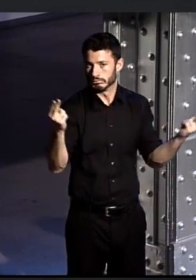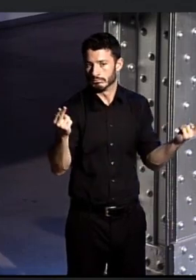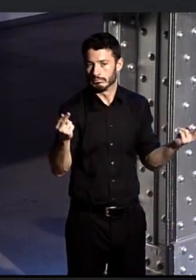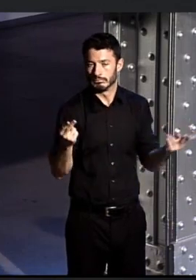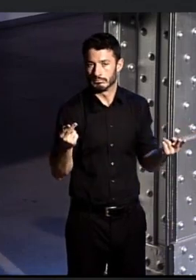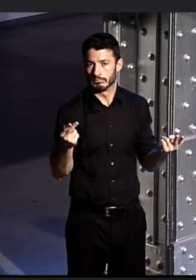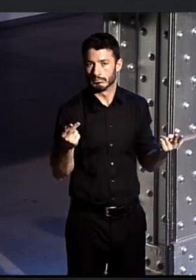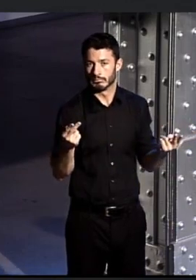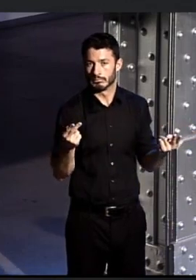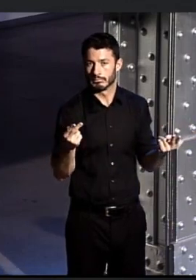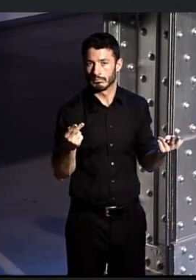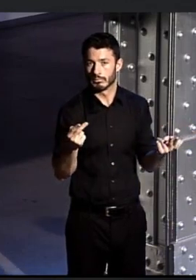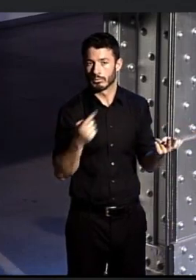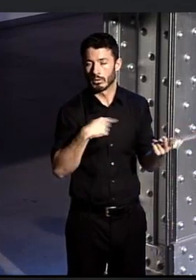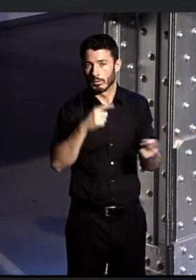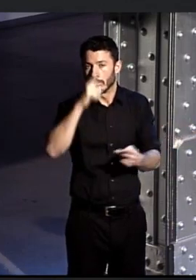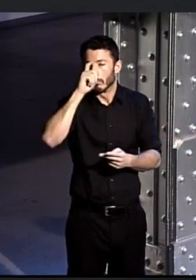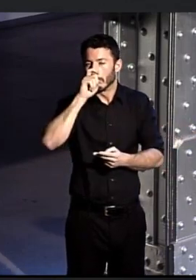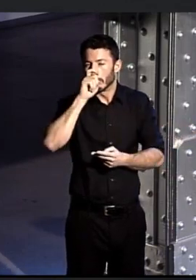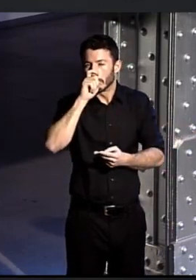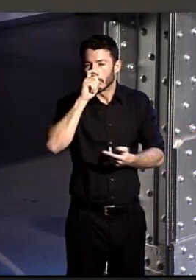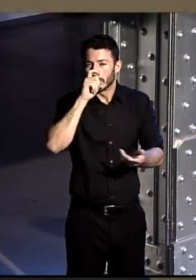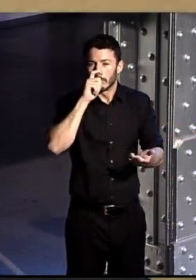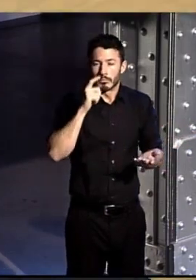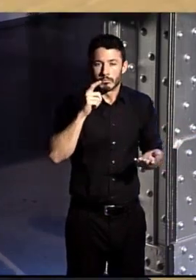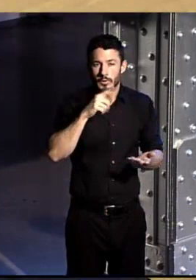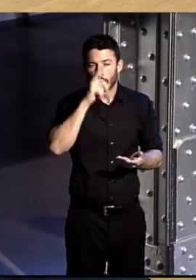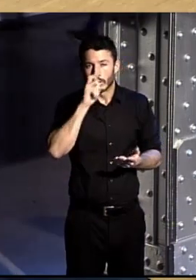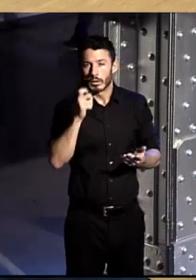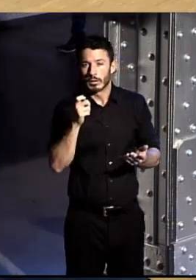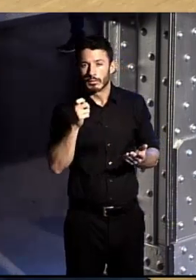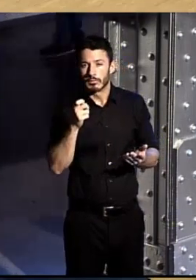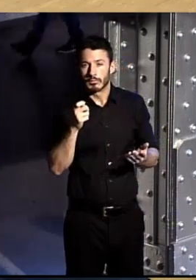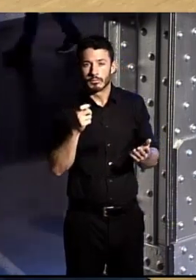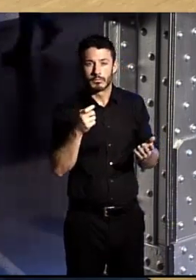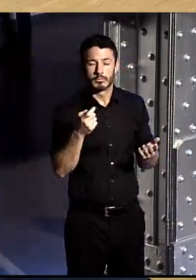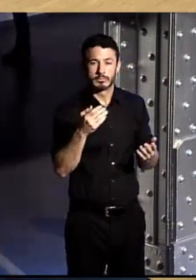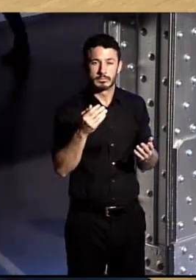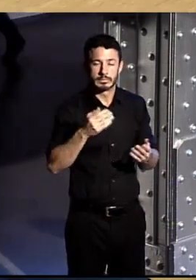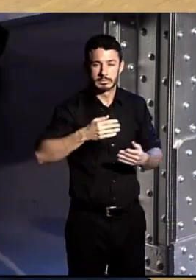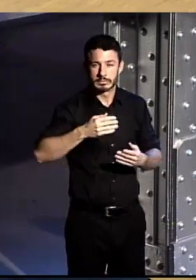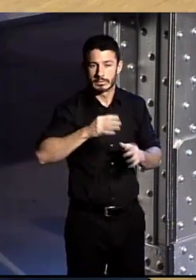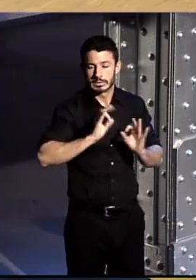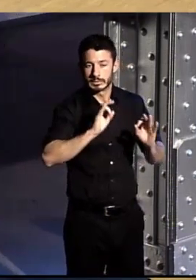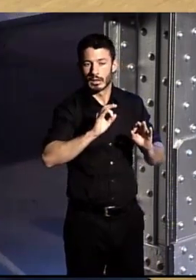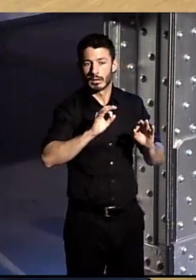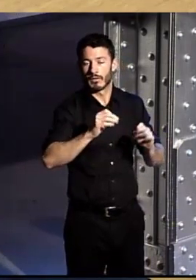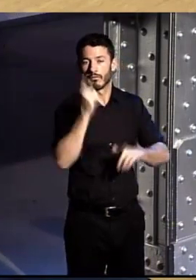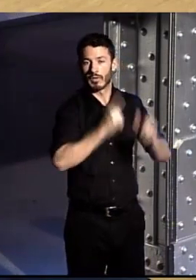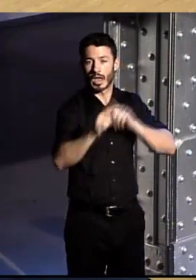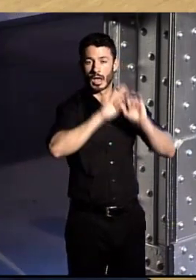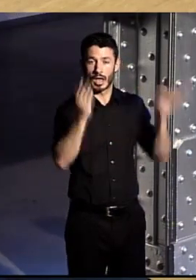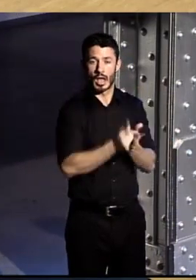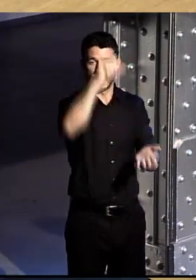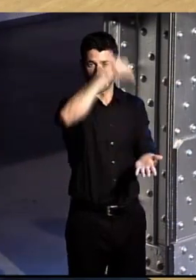Bruguera, y tenía yo una memoria en la que pues, recordaba pues, Miguel Strogoff sobre todo, Viaje al centro de la